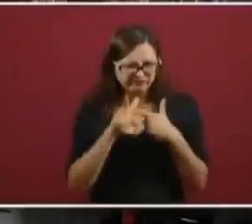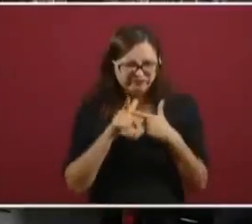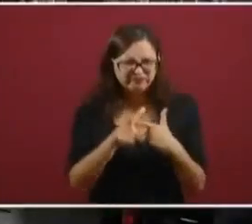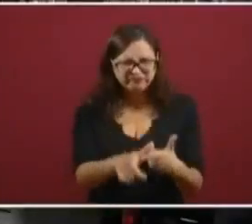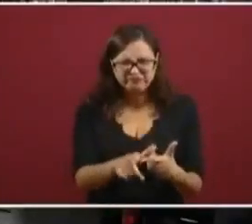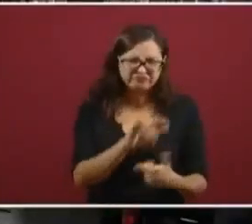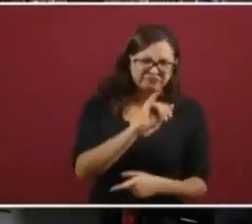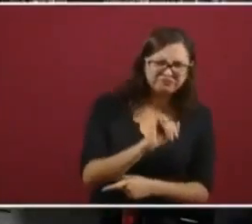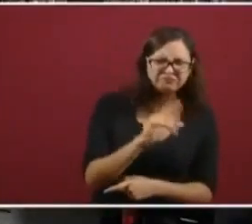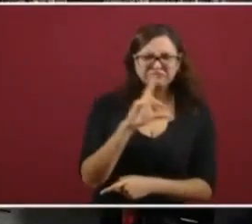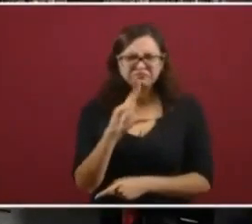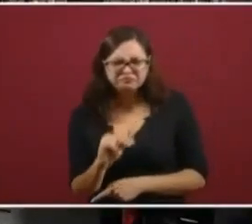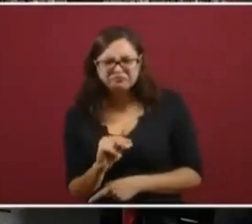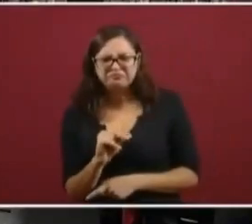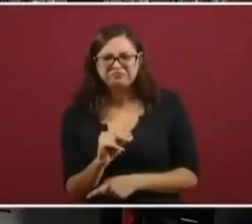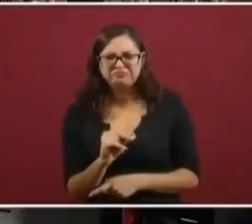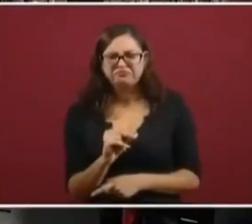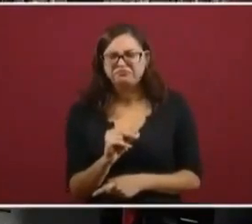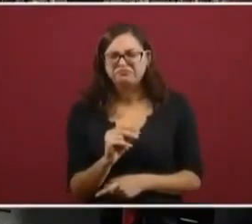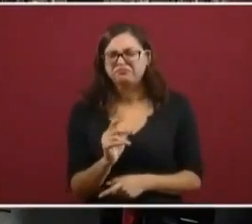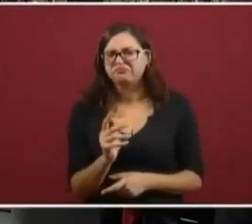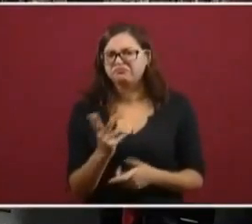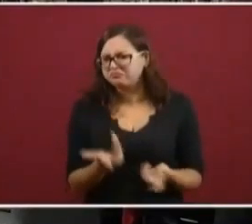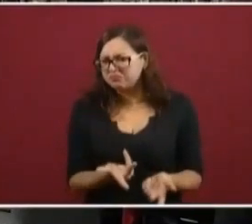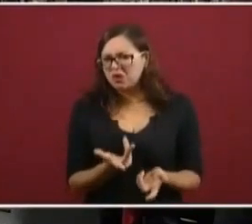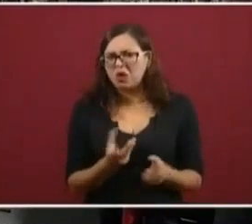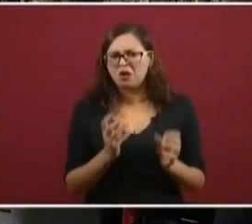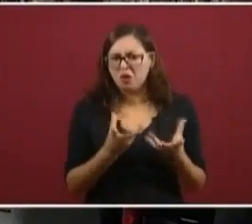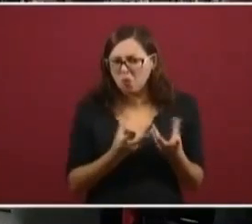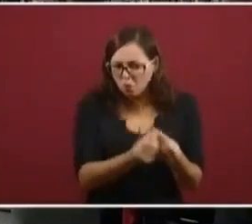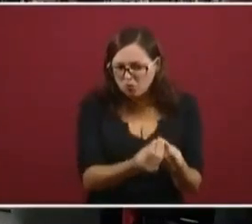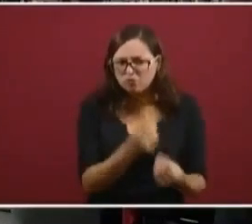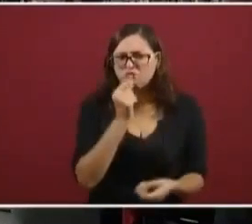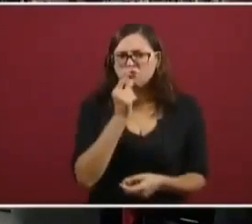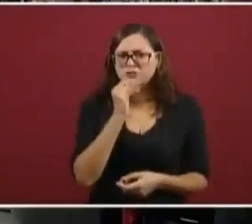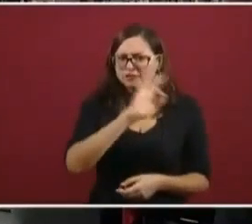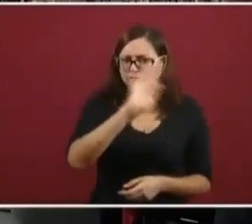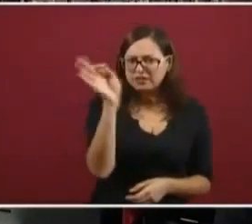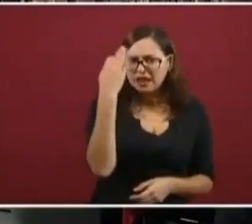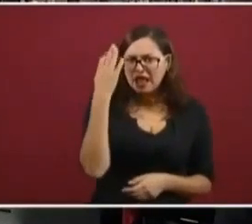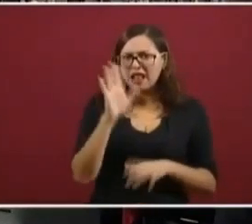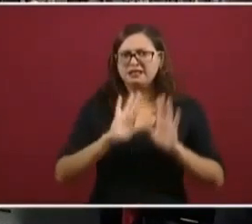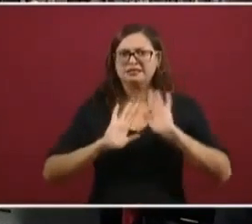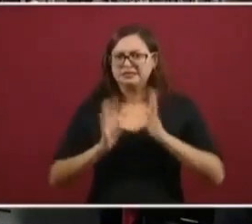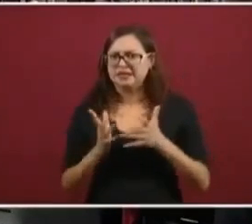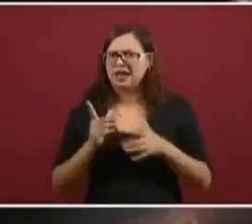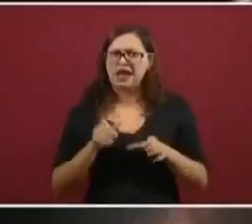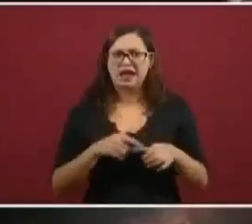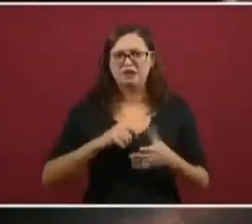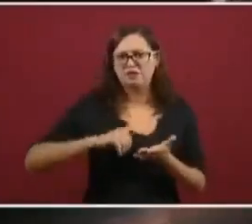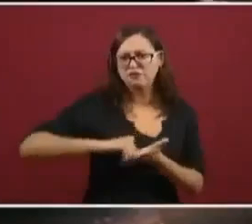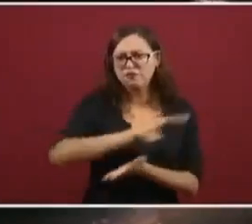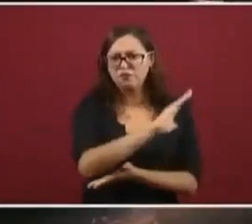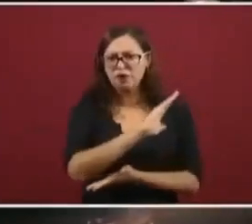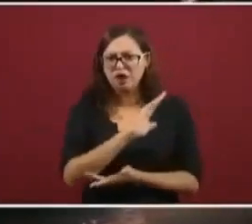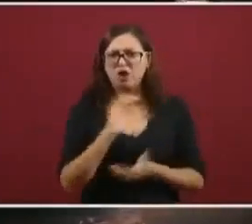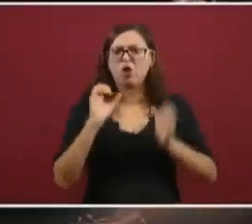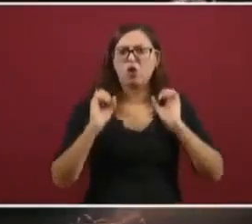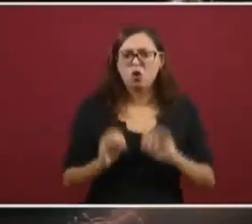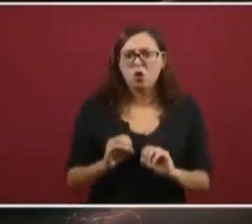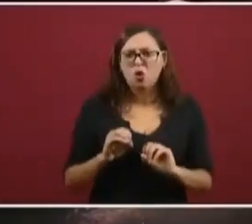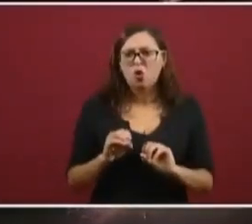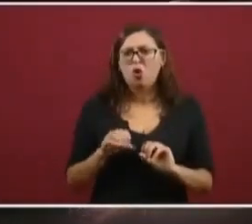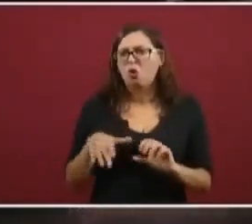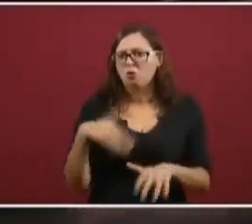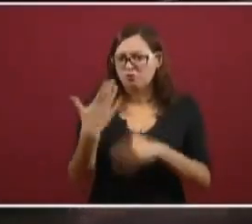privada si este siguieron en la policía federal si ya se fueron o son precisamente quienes estarían